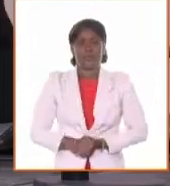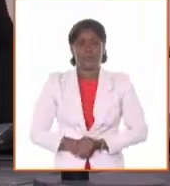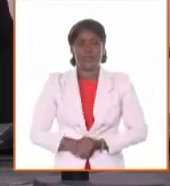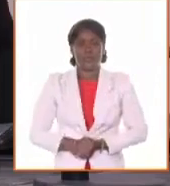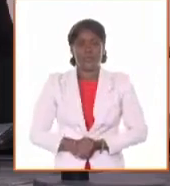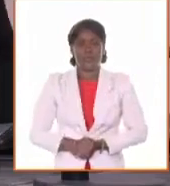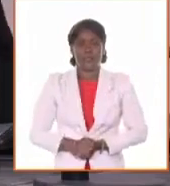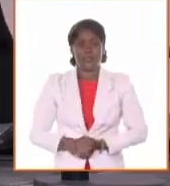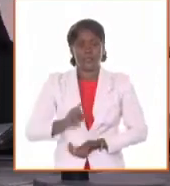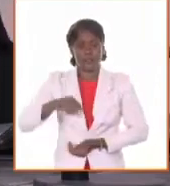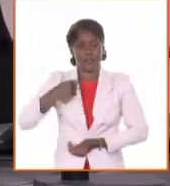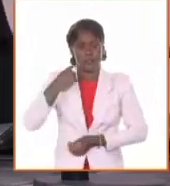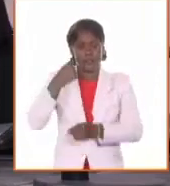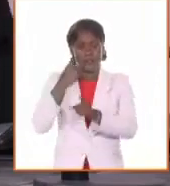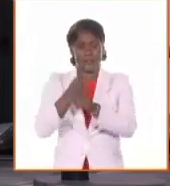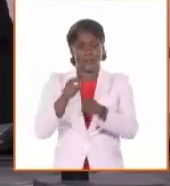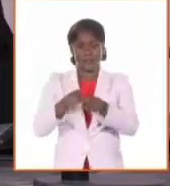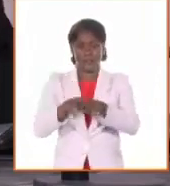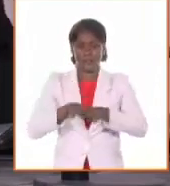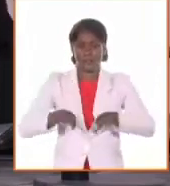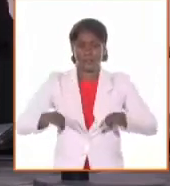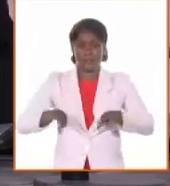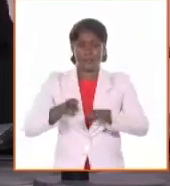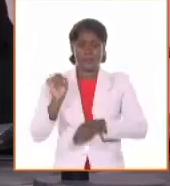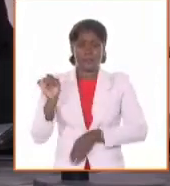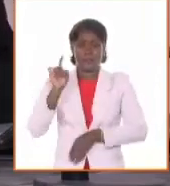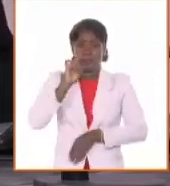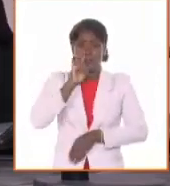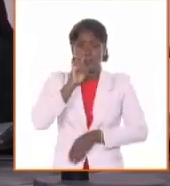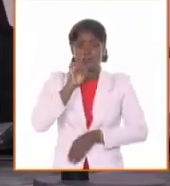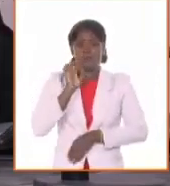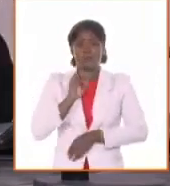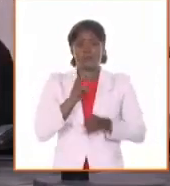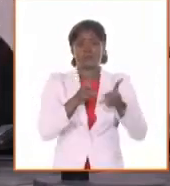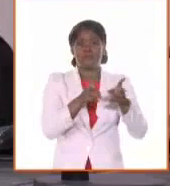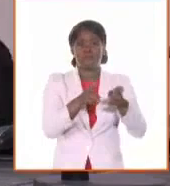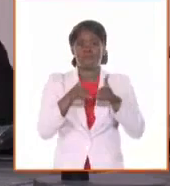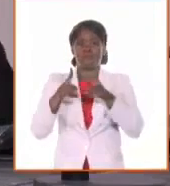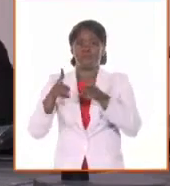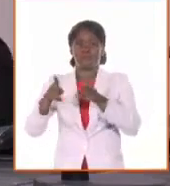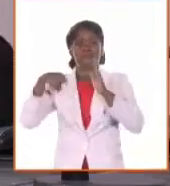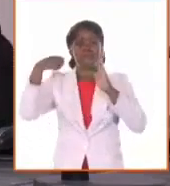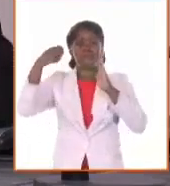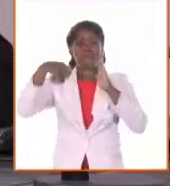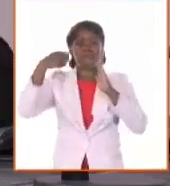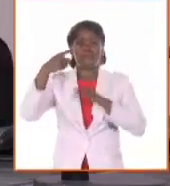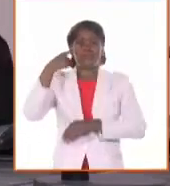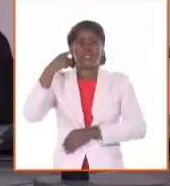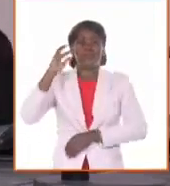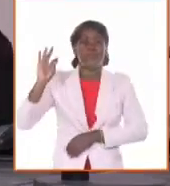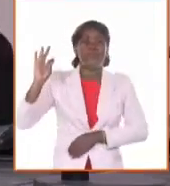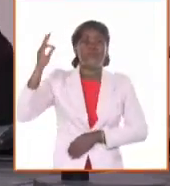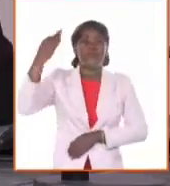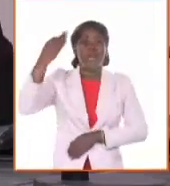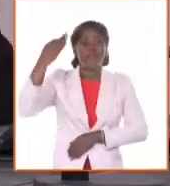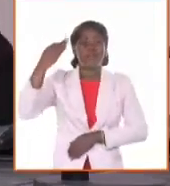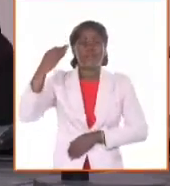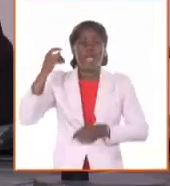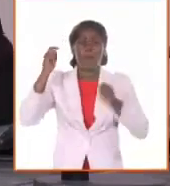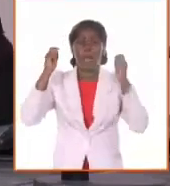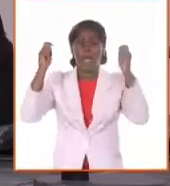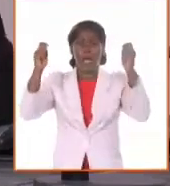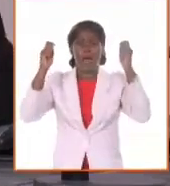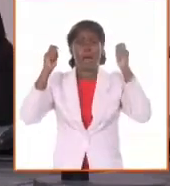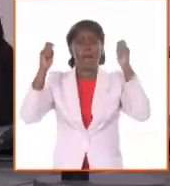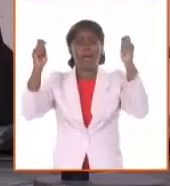vemos mañana en una nueva mesa redonda me despido con las imágenes del día hoy ha habido nuevas manifestaciones en Francia contra la reforma de pensiones